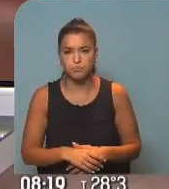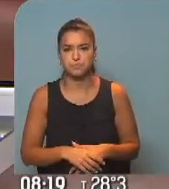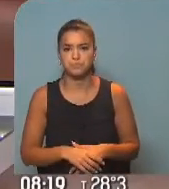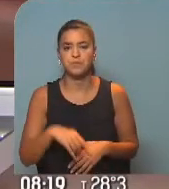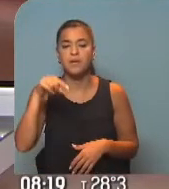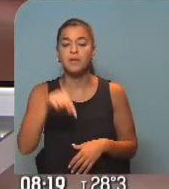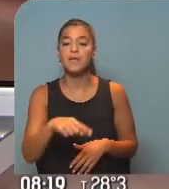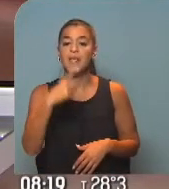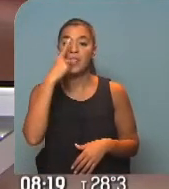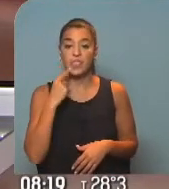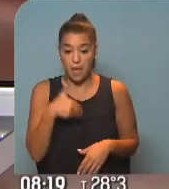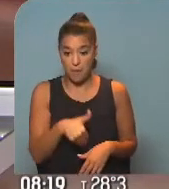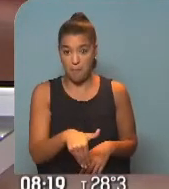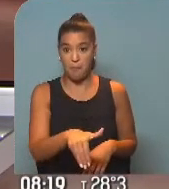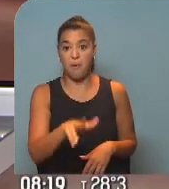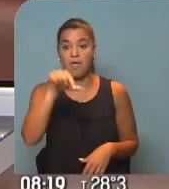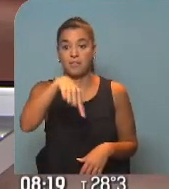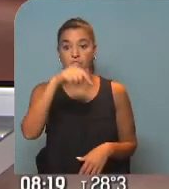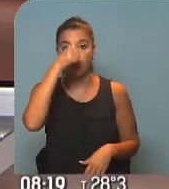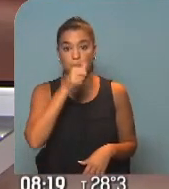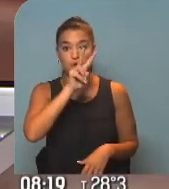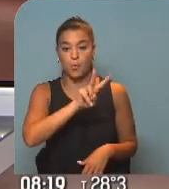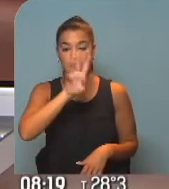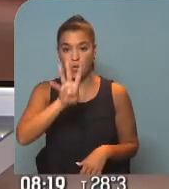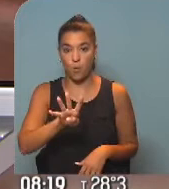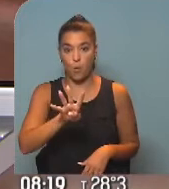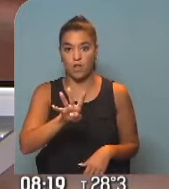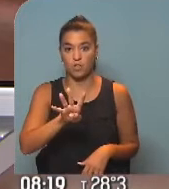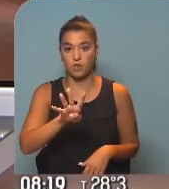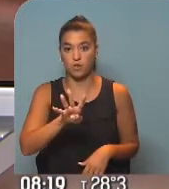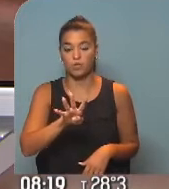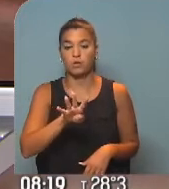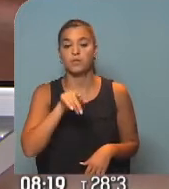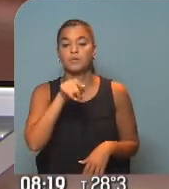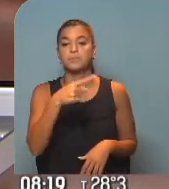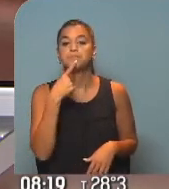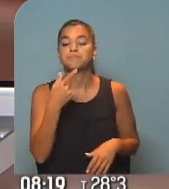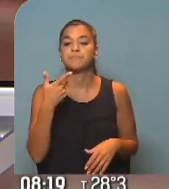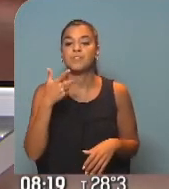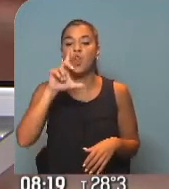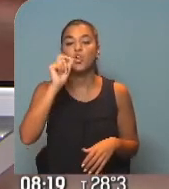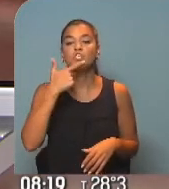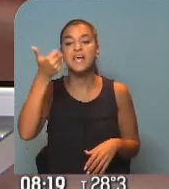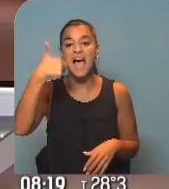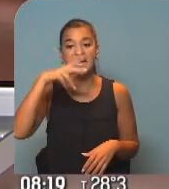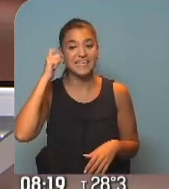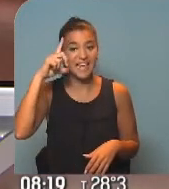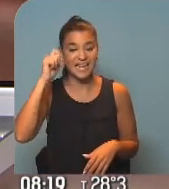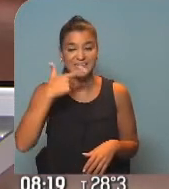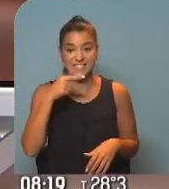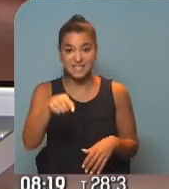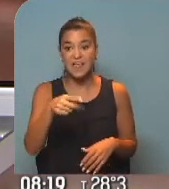Y llegó nomás el día, o va a llegar este domingo 24, en el Dolby Theater de Los Ángeles se va a realizar la edición